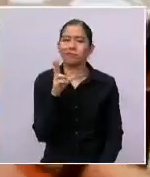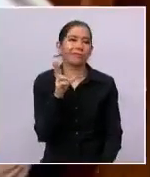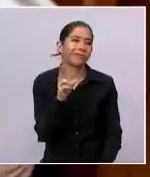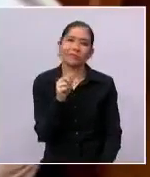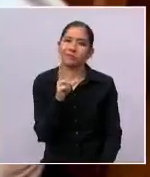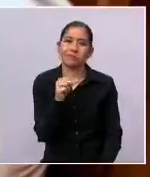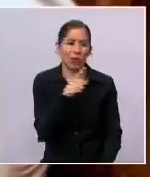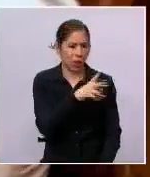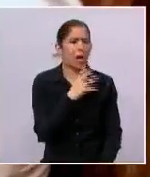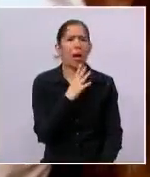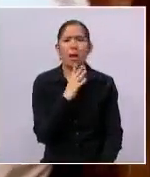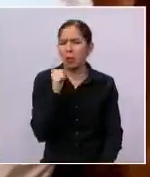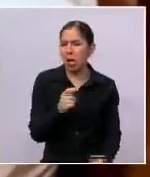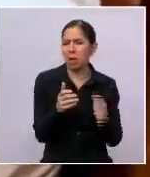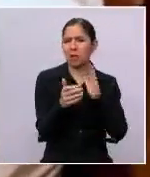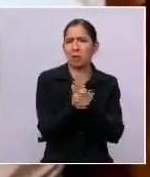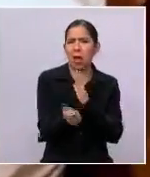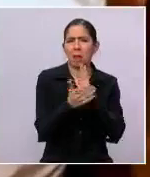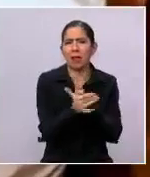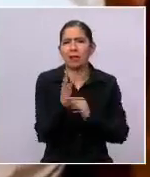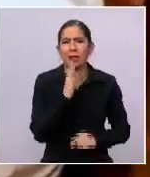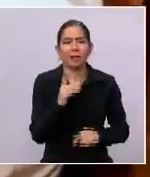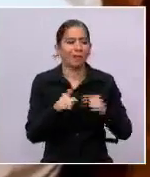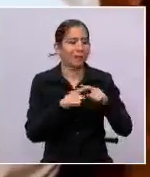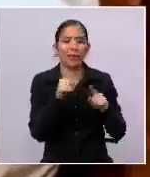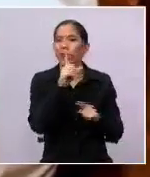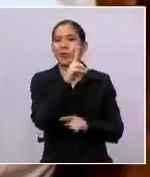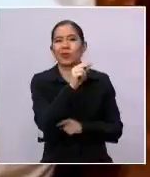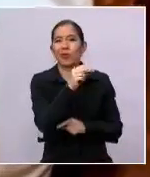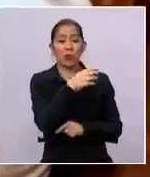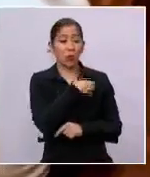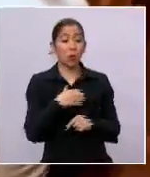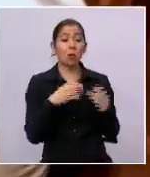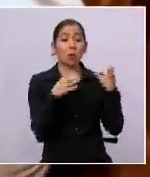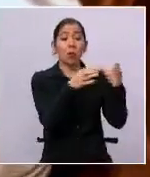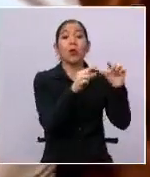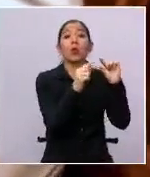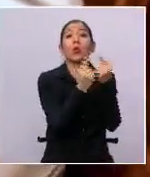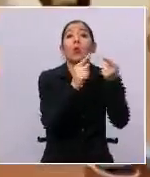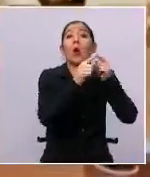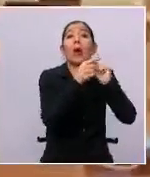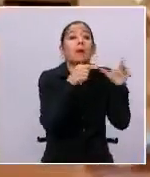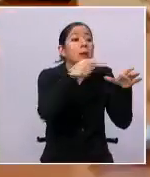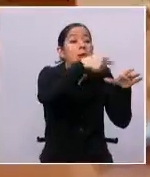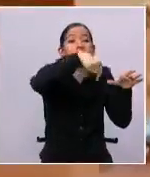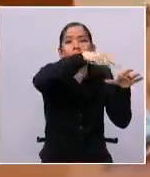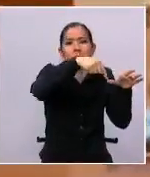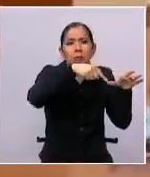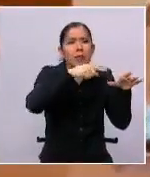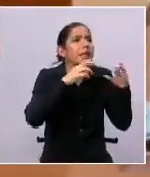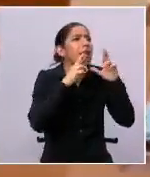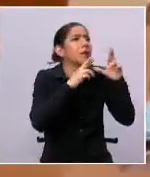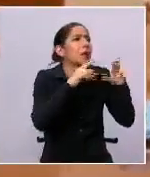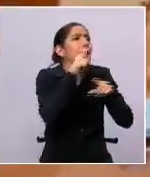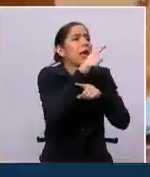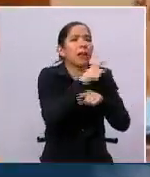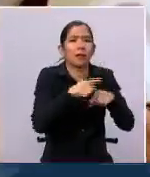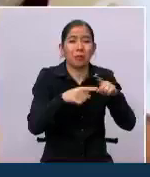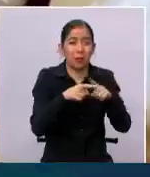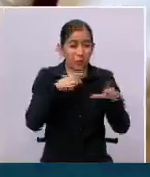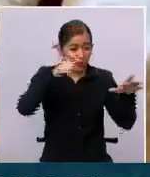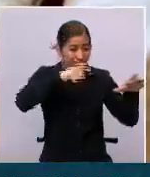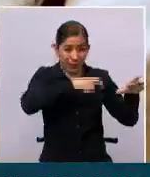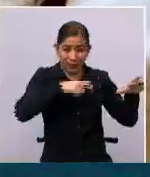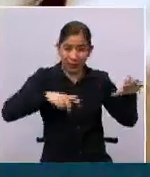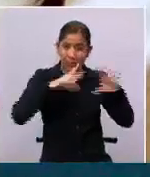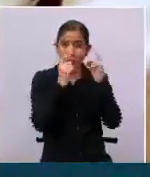se jactaba. Lo que ha hecho es conformar un grupo de amigos que le responden solo a Camacho y no atienden las necesidades del departamento